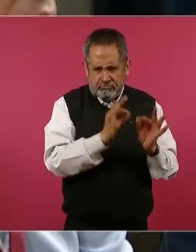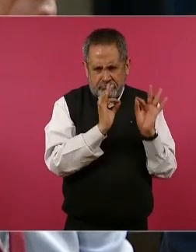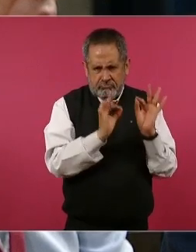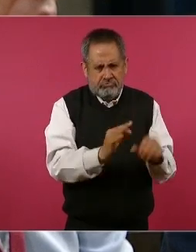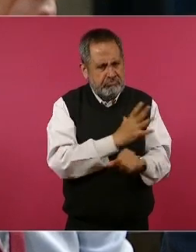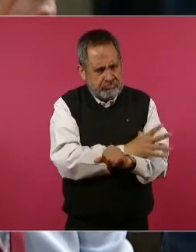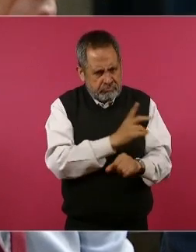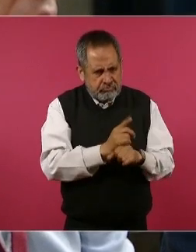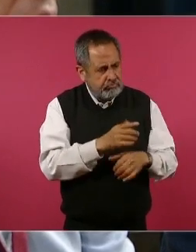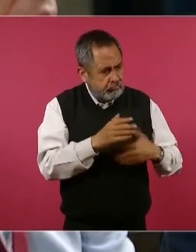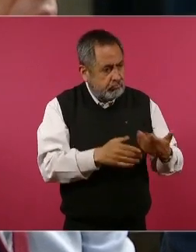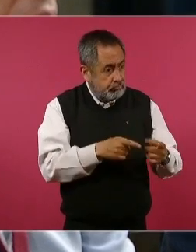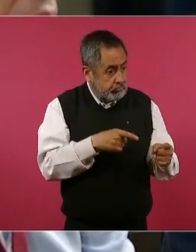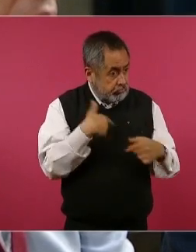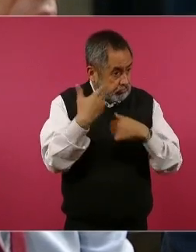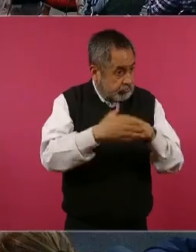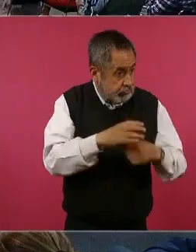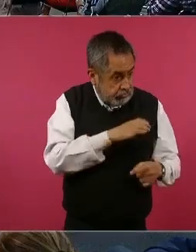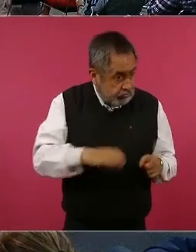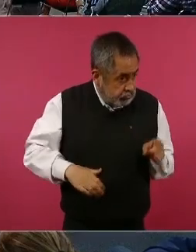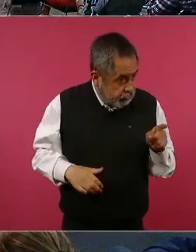y va de candidato,